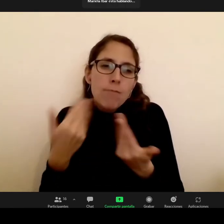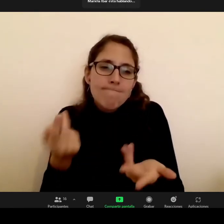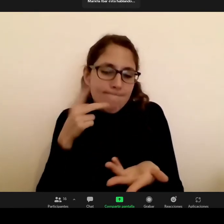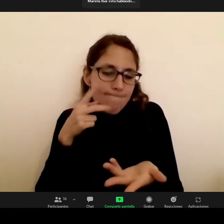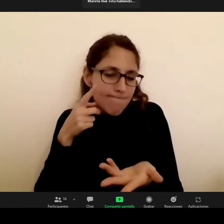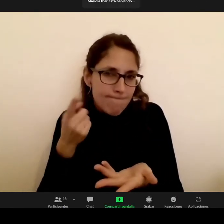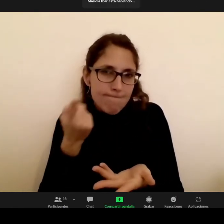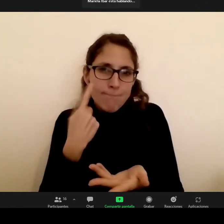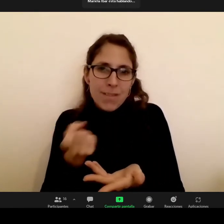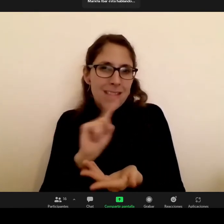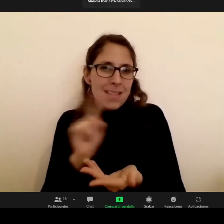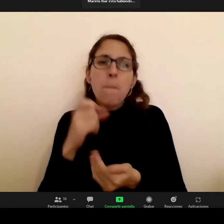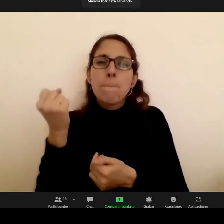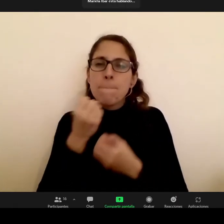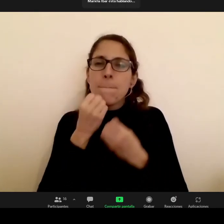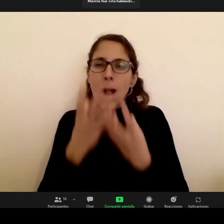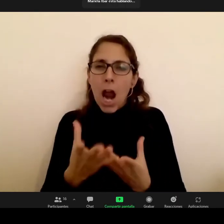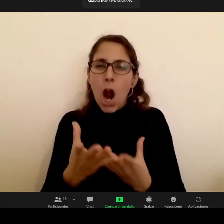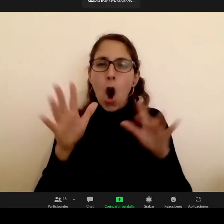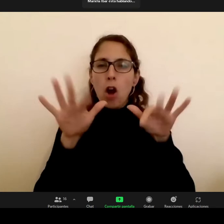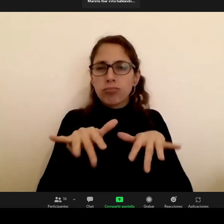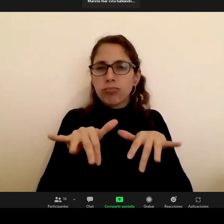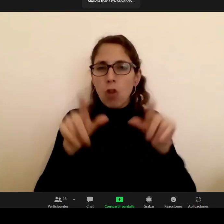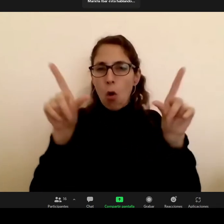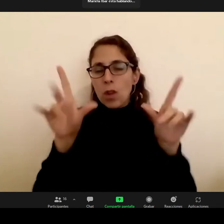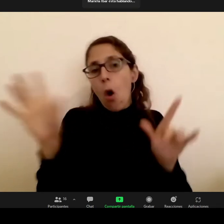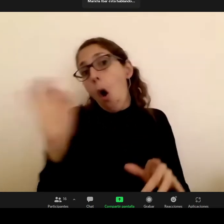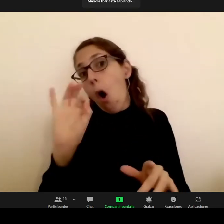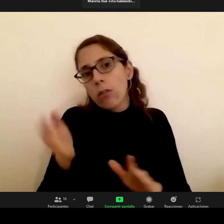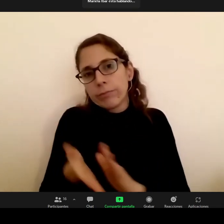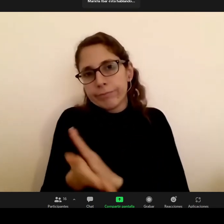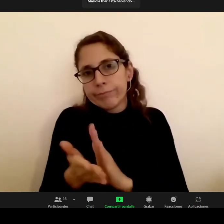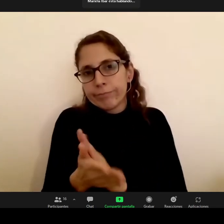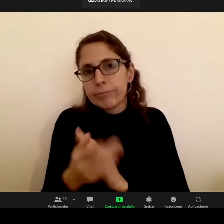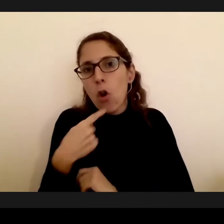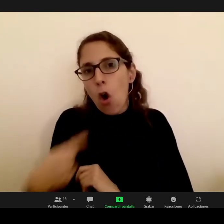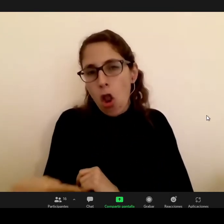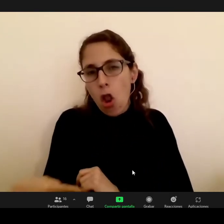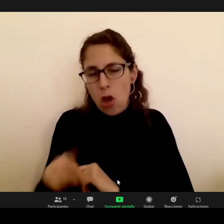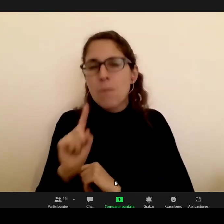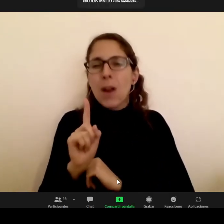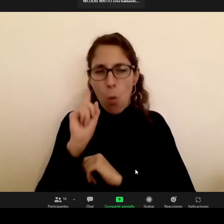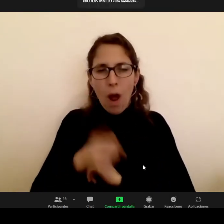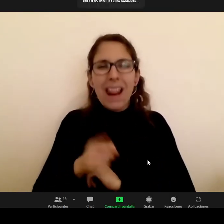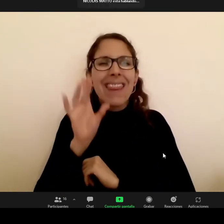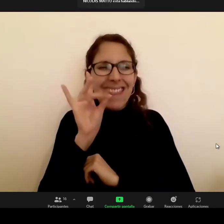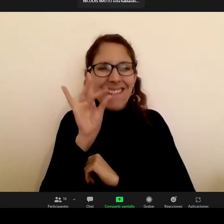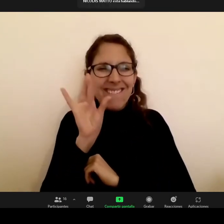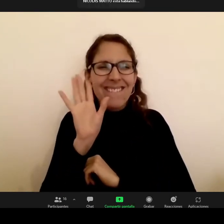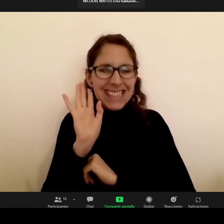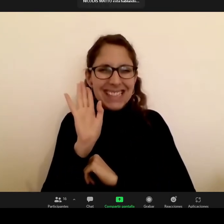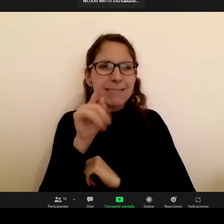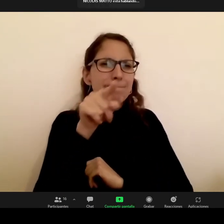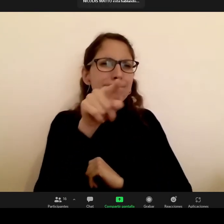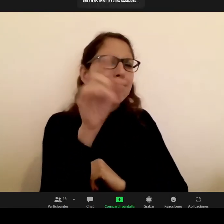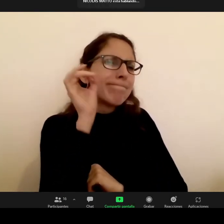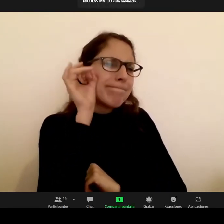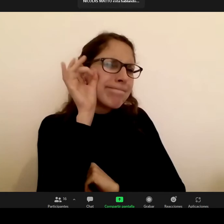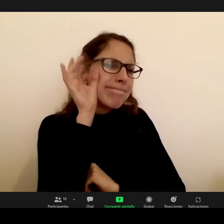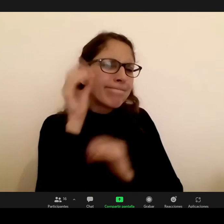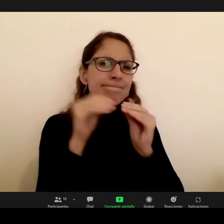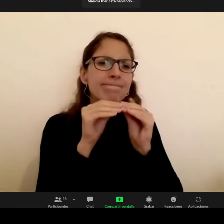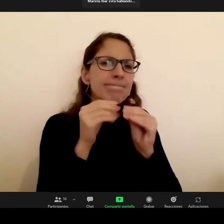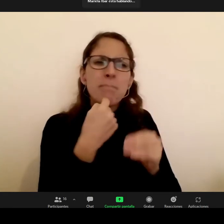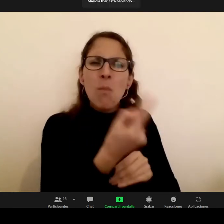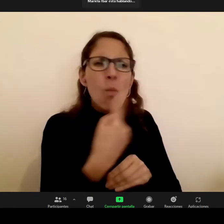en el documento digital, o a menos que tengan impresión a color, igual cuesta verlo. Incluso Disculpe, en el profe, ¿qué punto era?